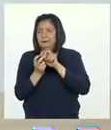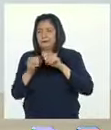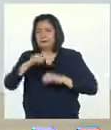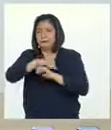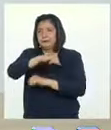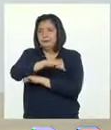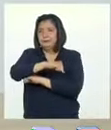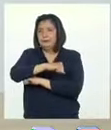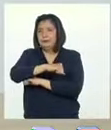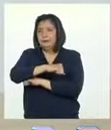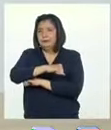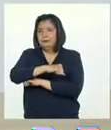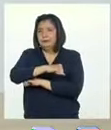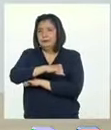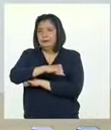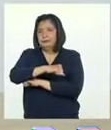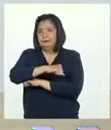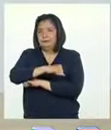¡Puente!